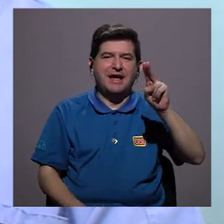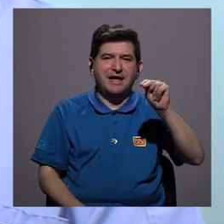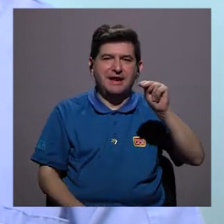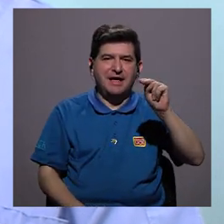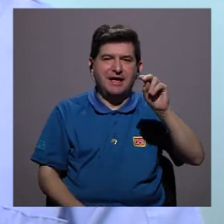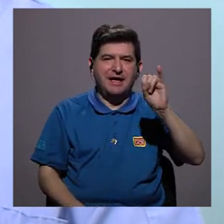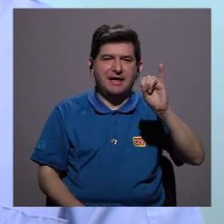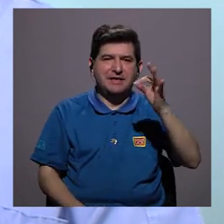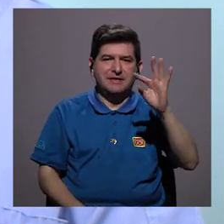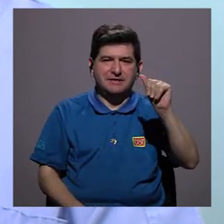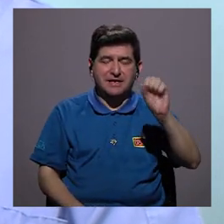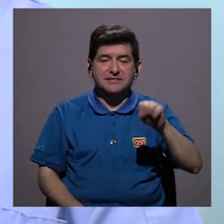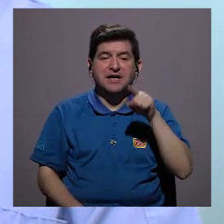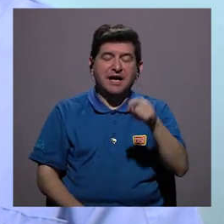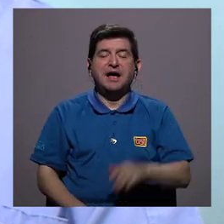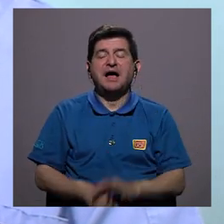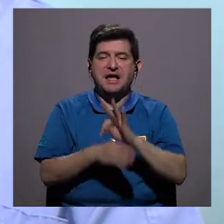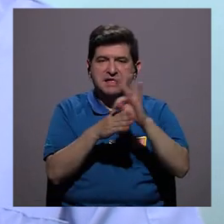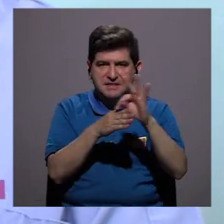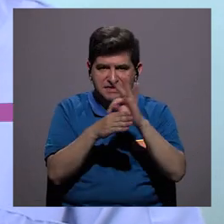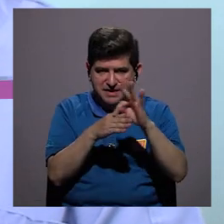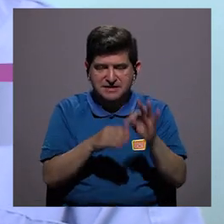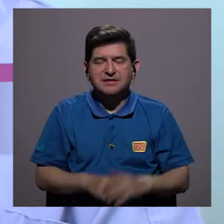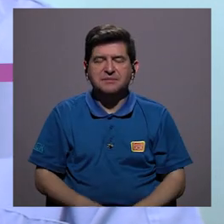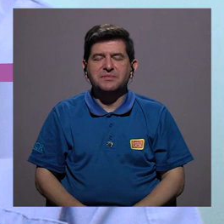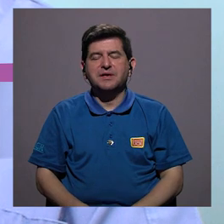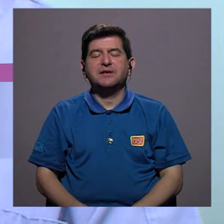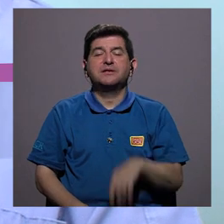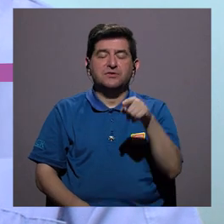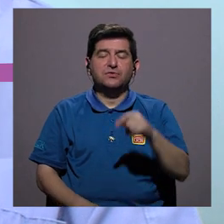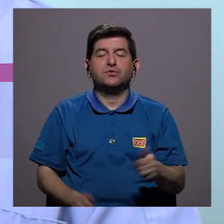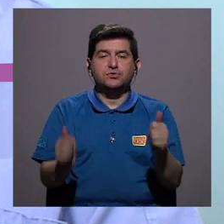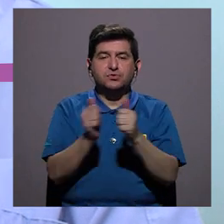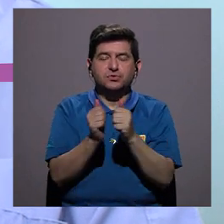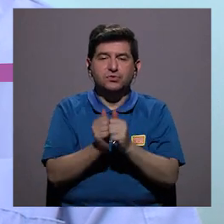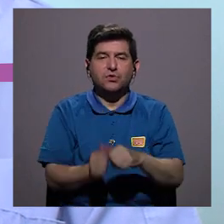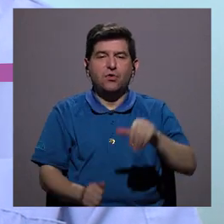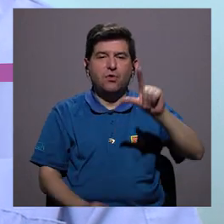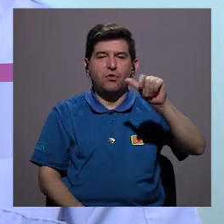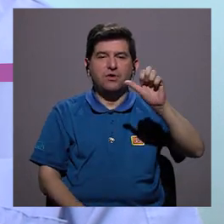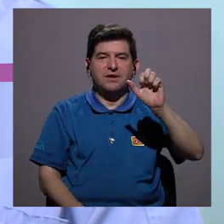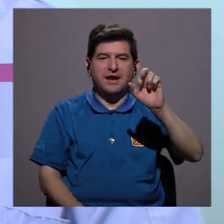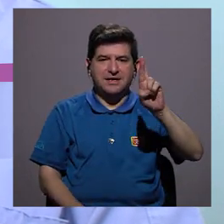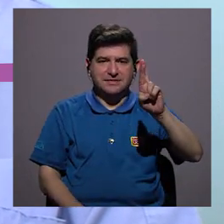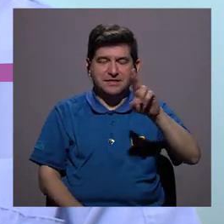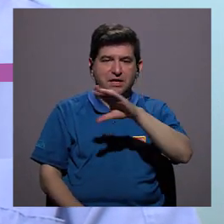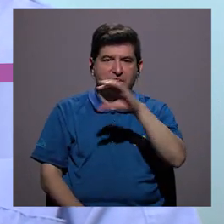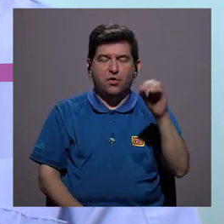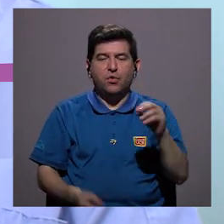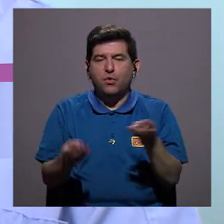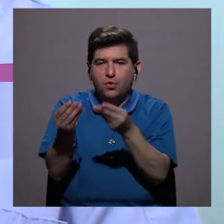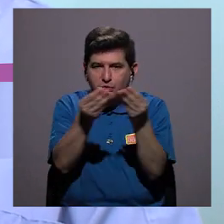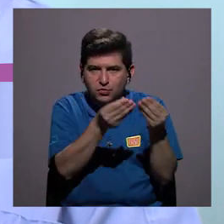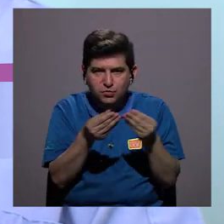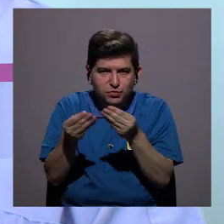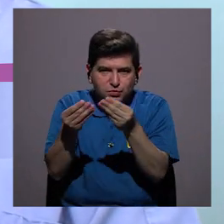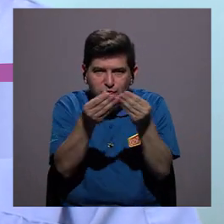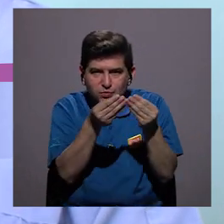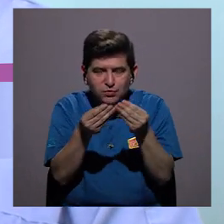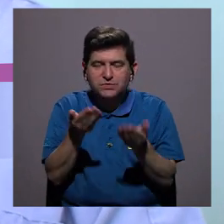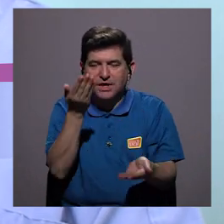esclerosis, ¿verdad? Que pues, ayudan mucho, ya sea con láser cutáneo para que existe para esto, o ya sea por medio de